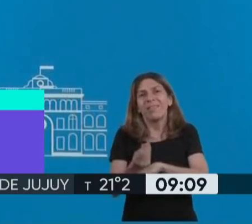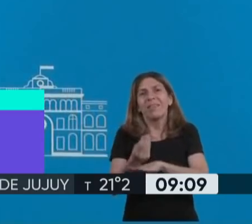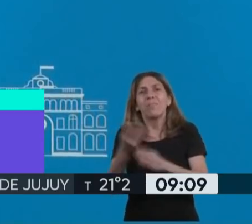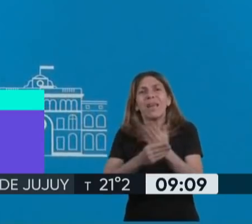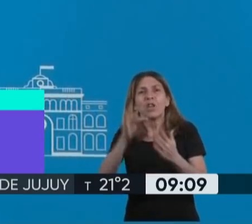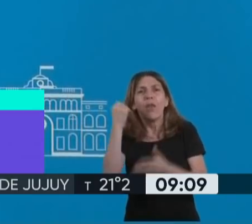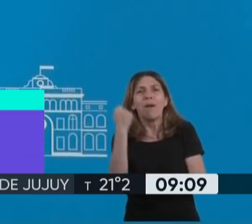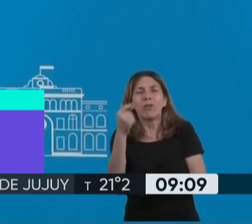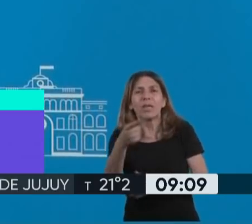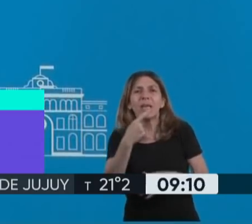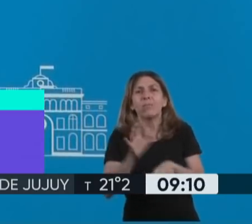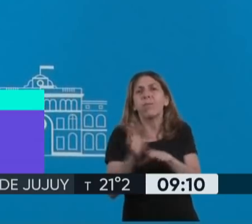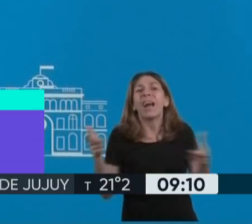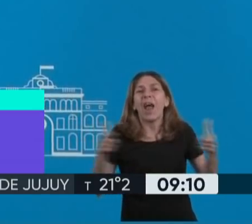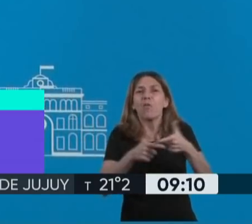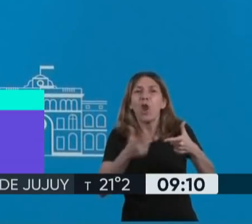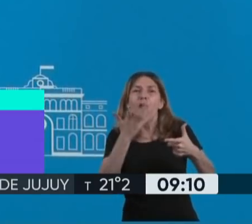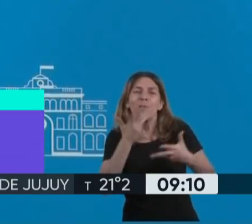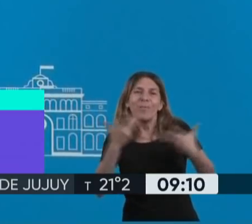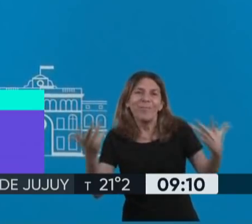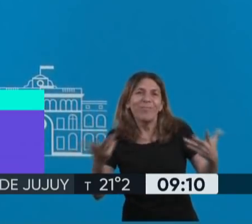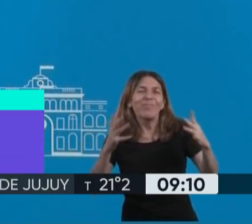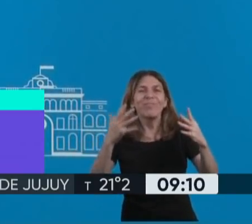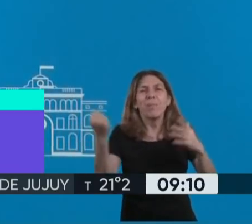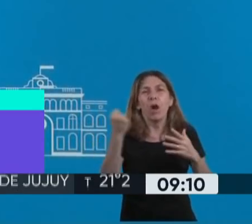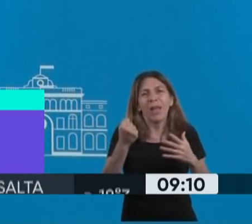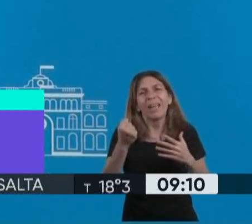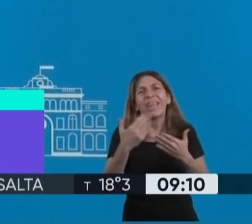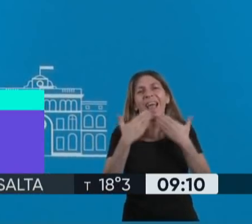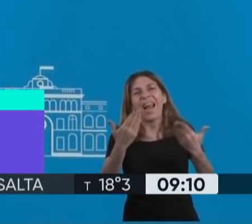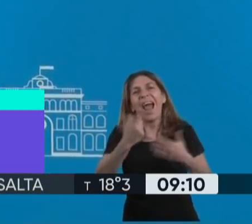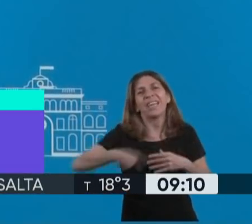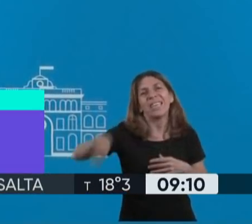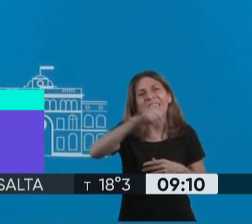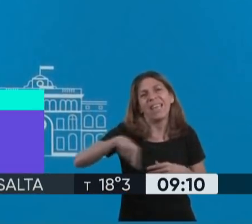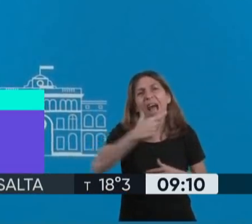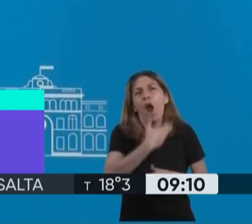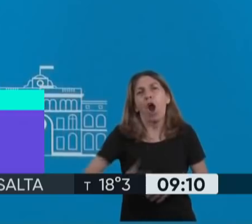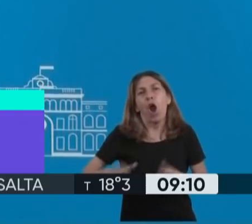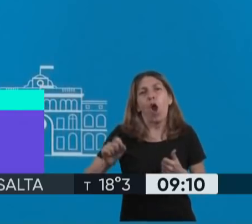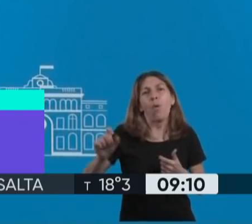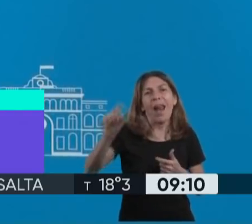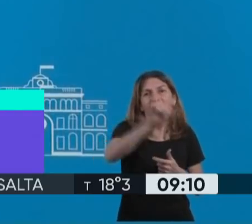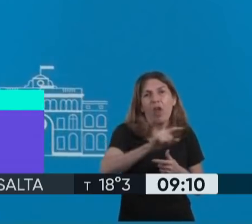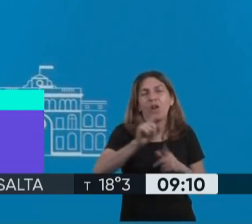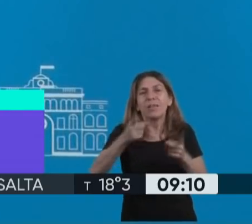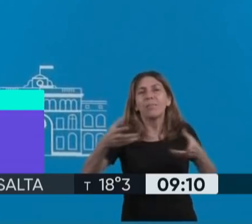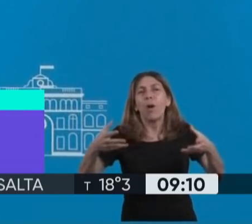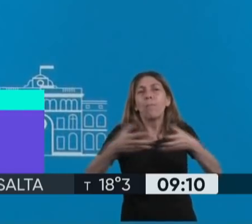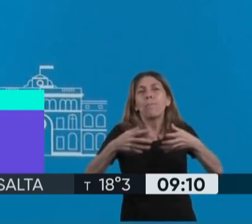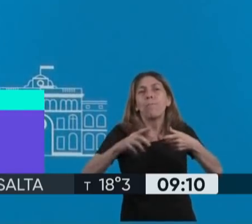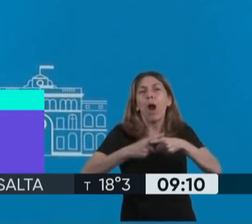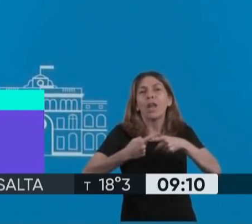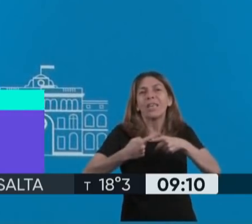una reunión absolutamente trascendente, importante. Agradecemos muchísimo a aquellos gobernadores de los partidos de la oposición